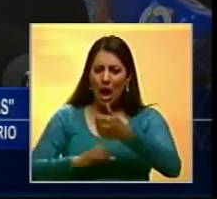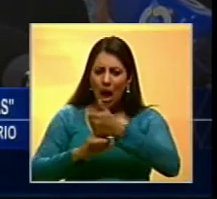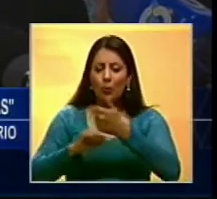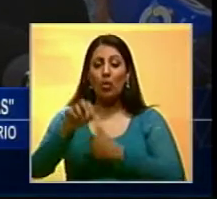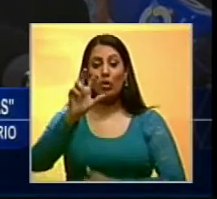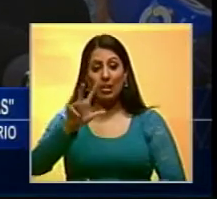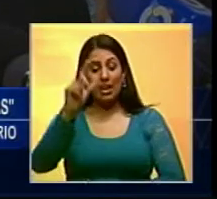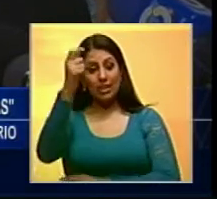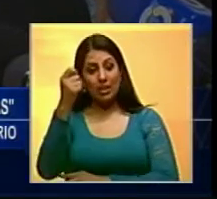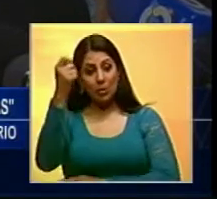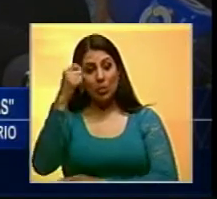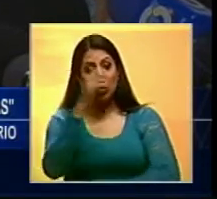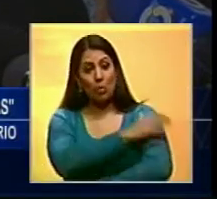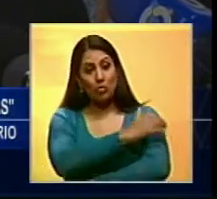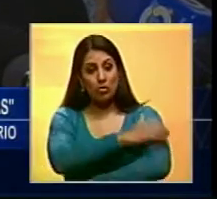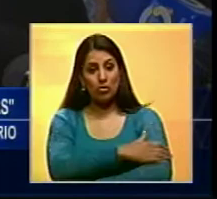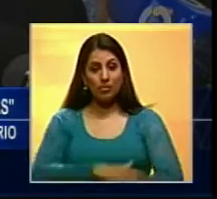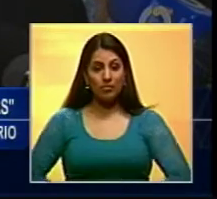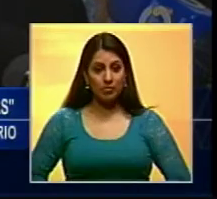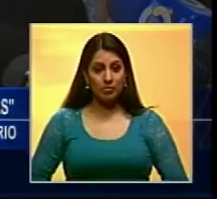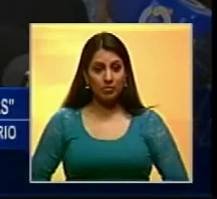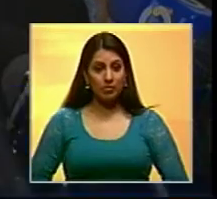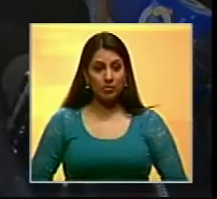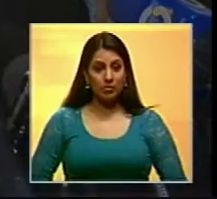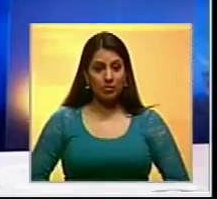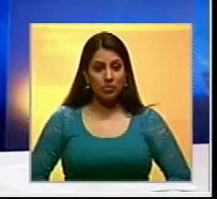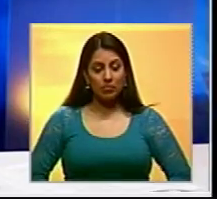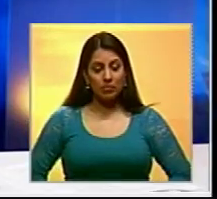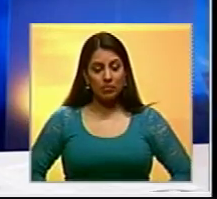3 diputados opositores.